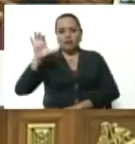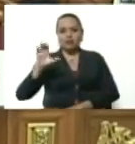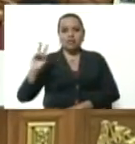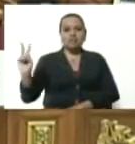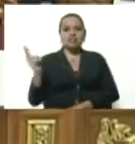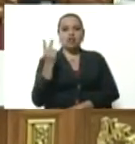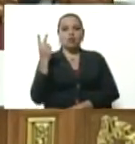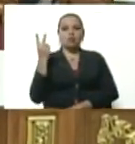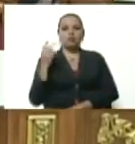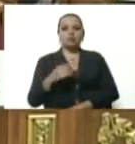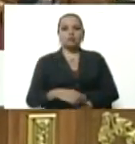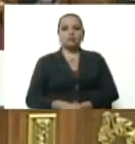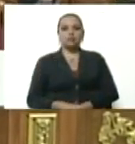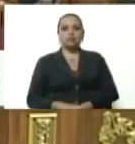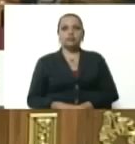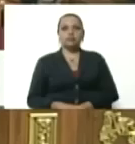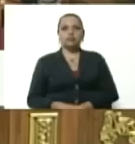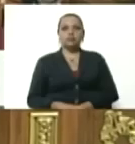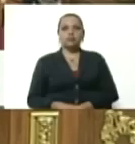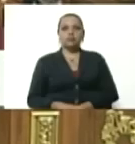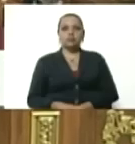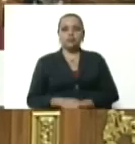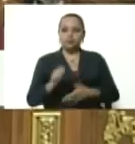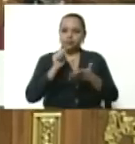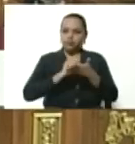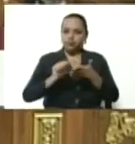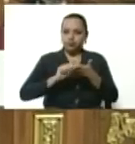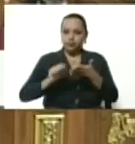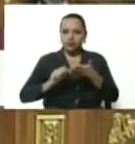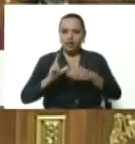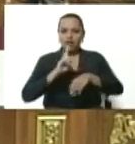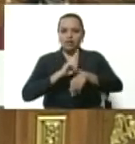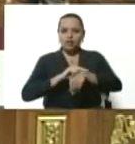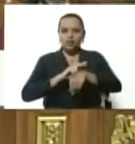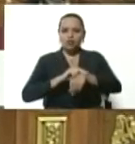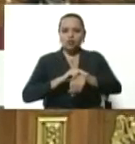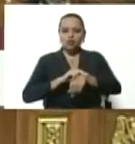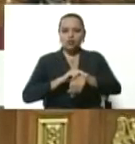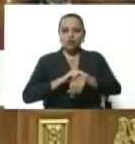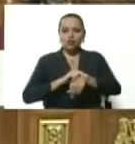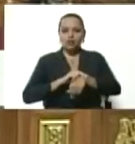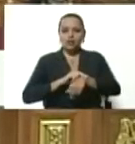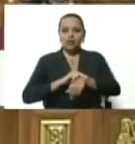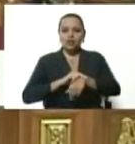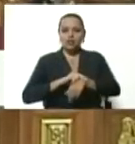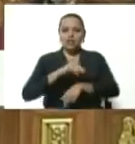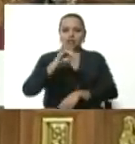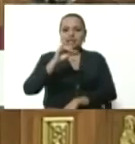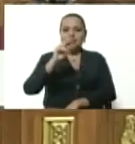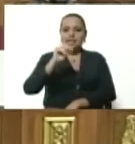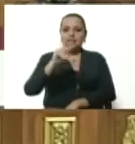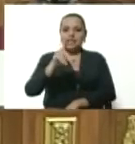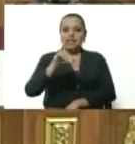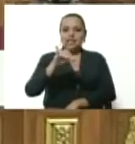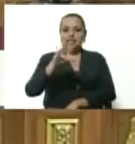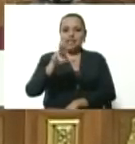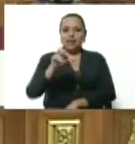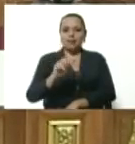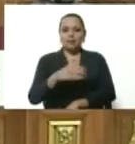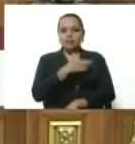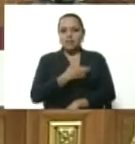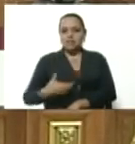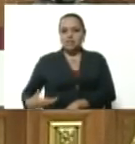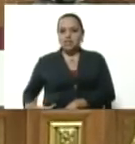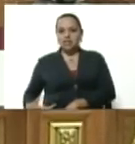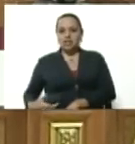Segundo, comunicación suscrita por la doctora Indira Alfonso Izaguirre, presidenta del Consejo Nacional Electoral de